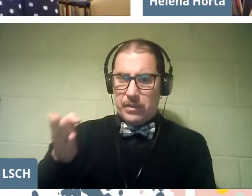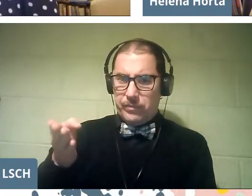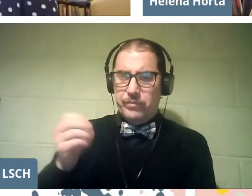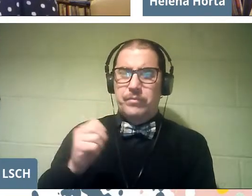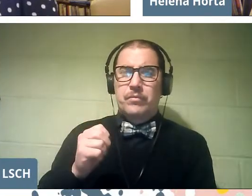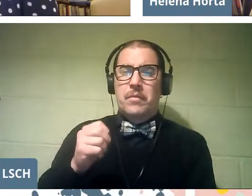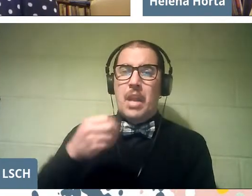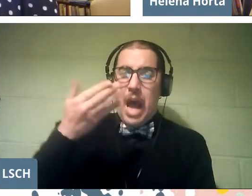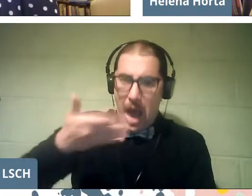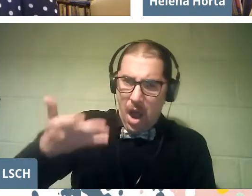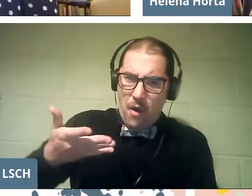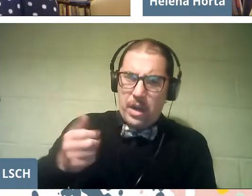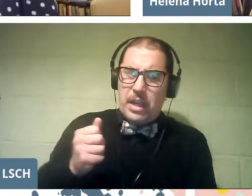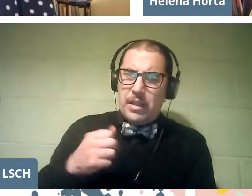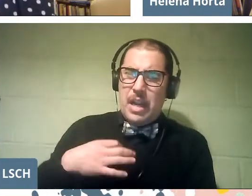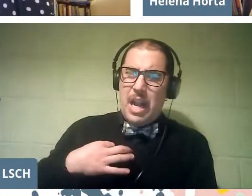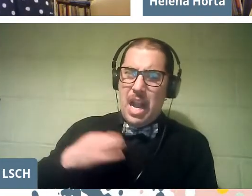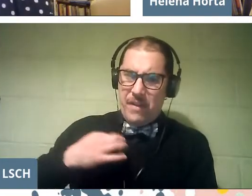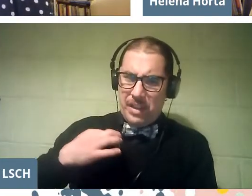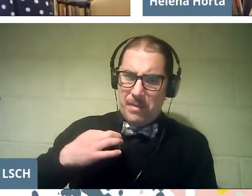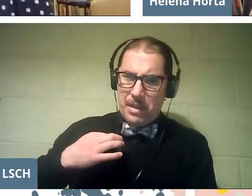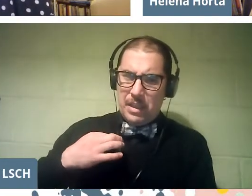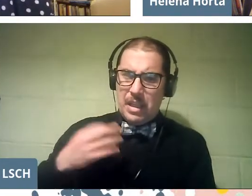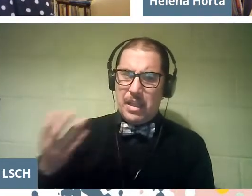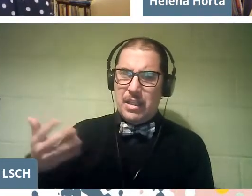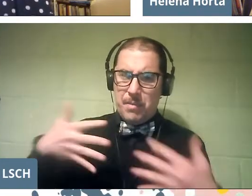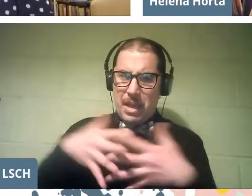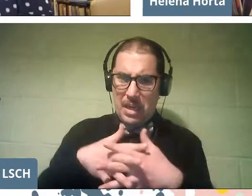ha recuperado la vestimenta mezclada con la